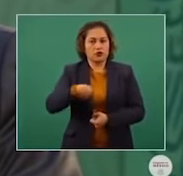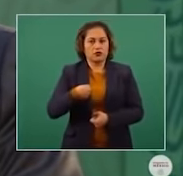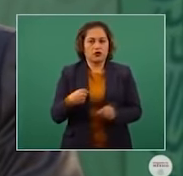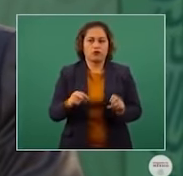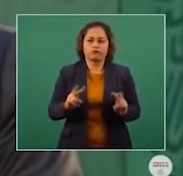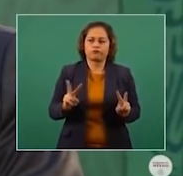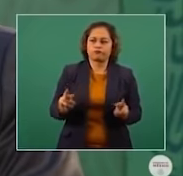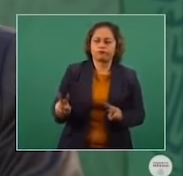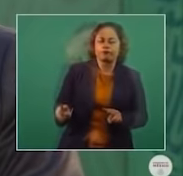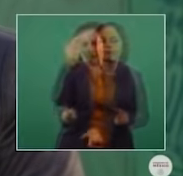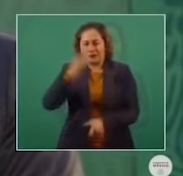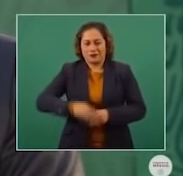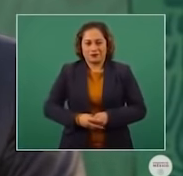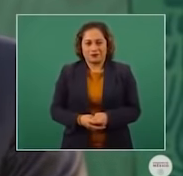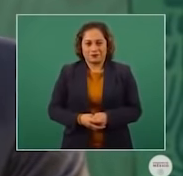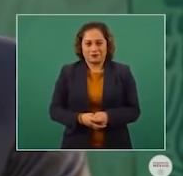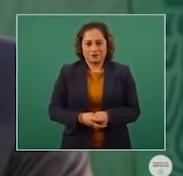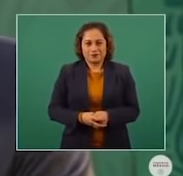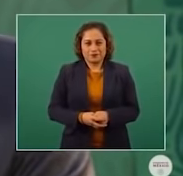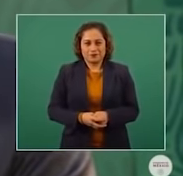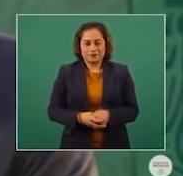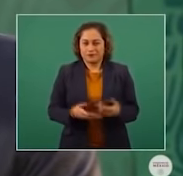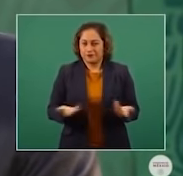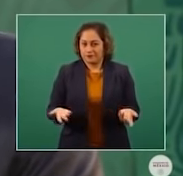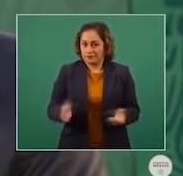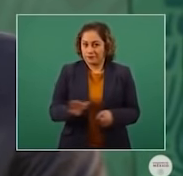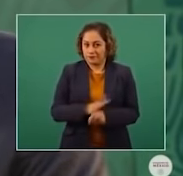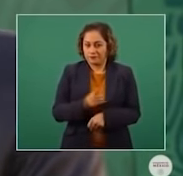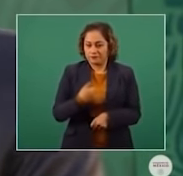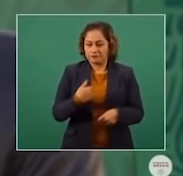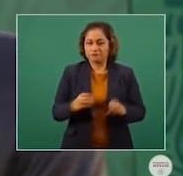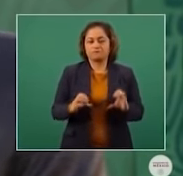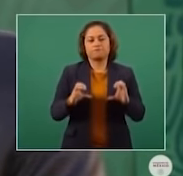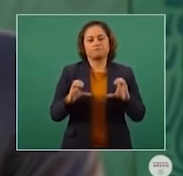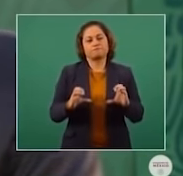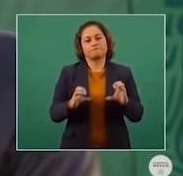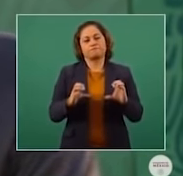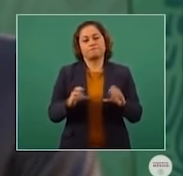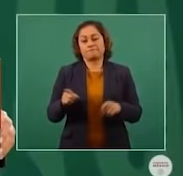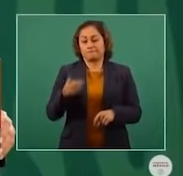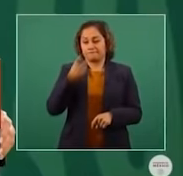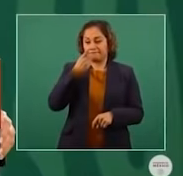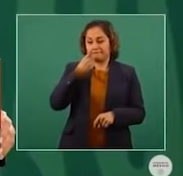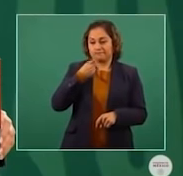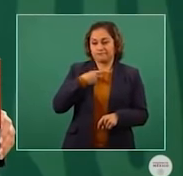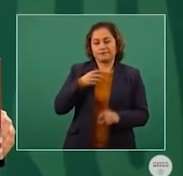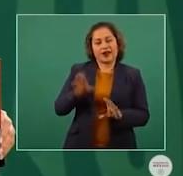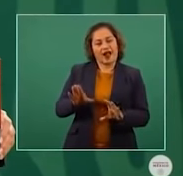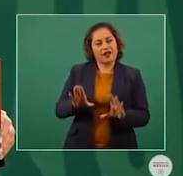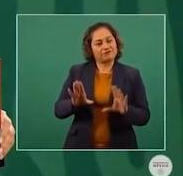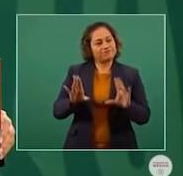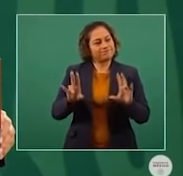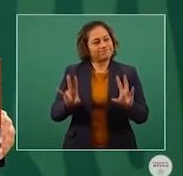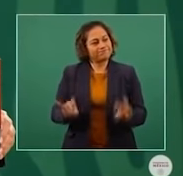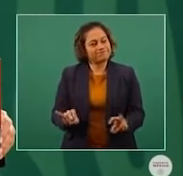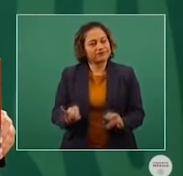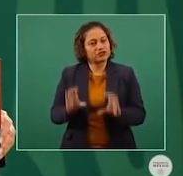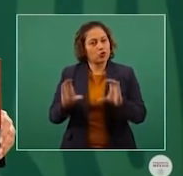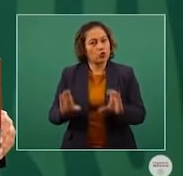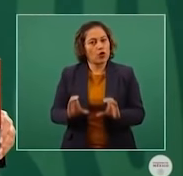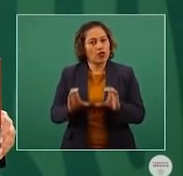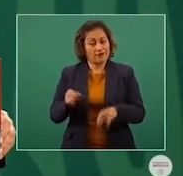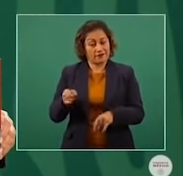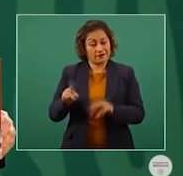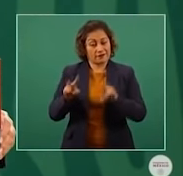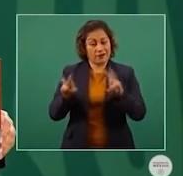actuar de manera precavida? Que se trata de asuntos delicados, sí, pero no